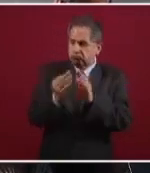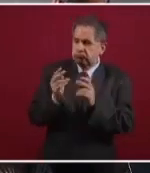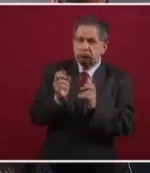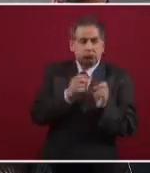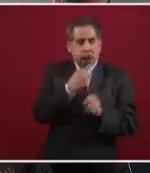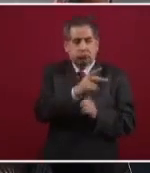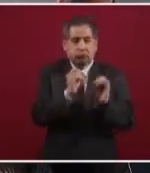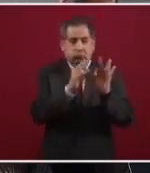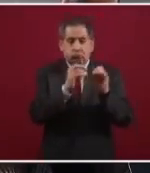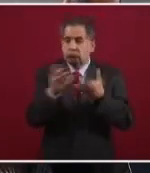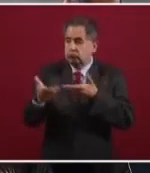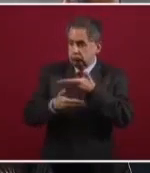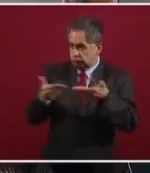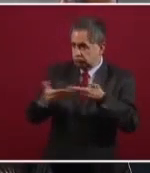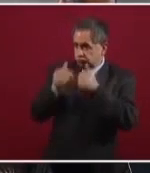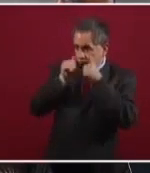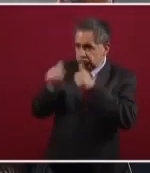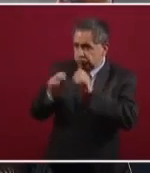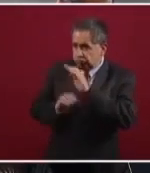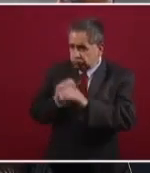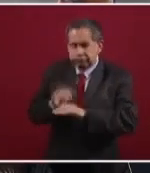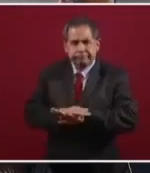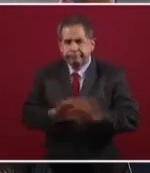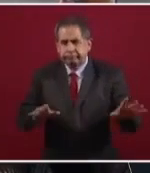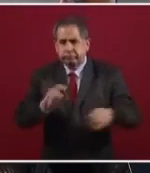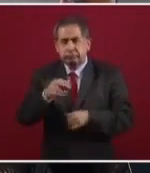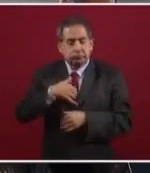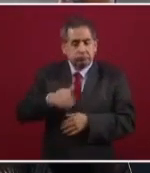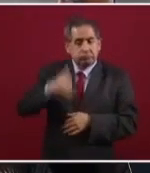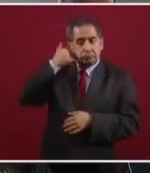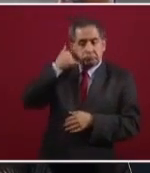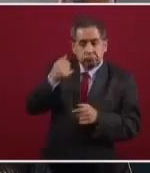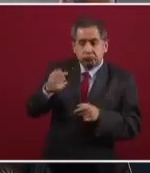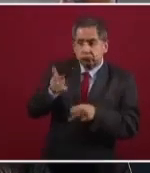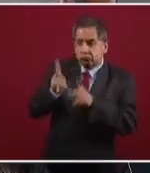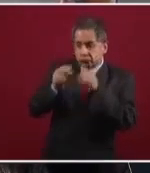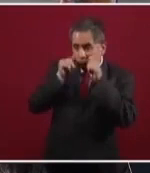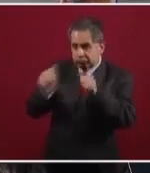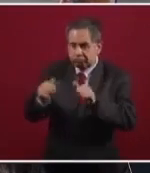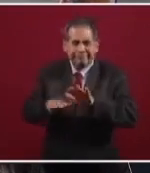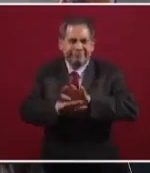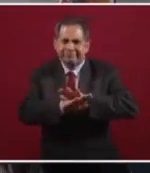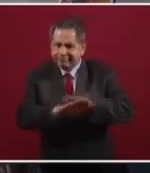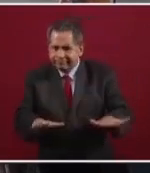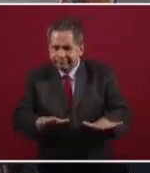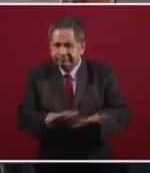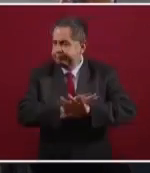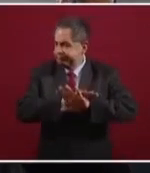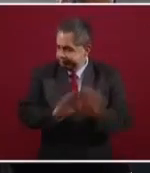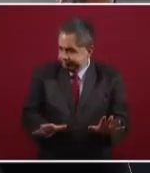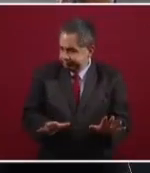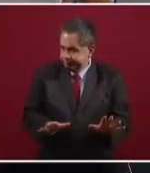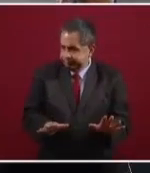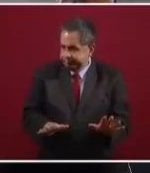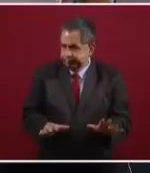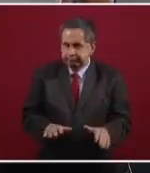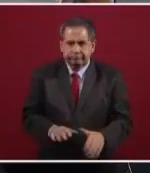en sus oficinas o contestarles el teléfono. nada de nada.